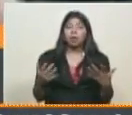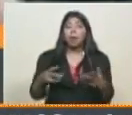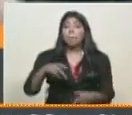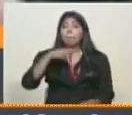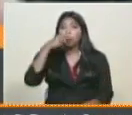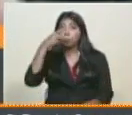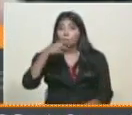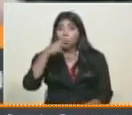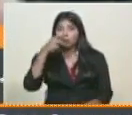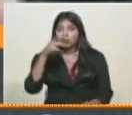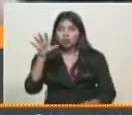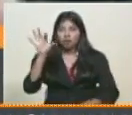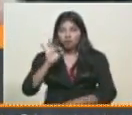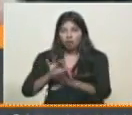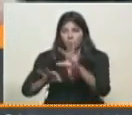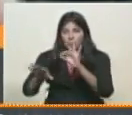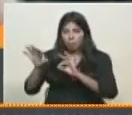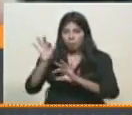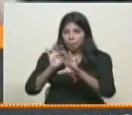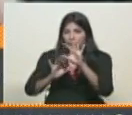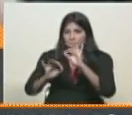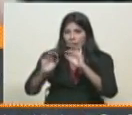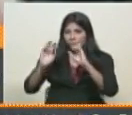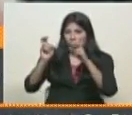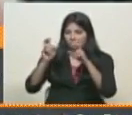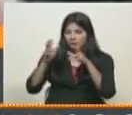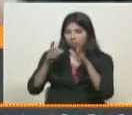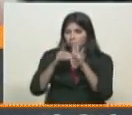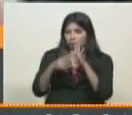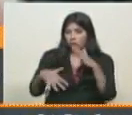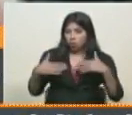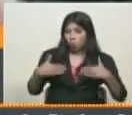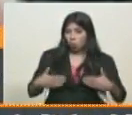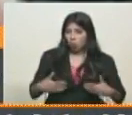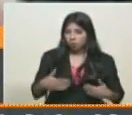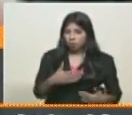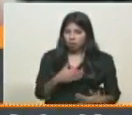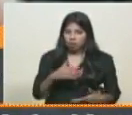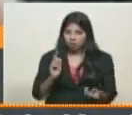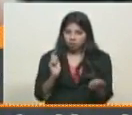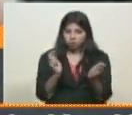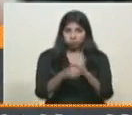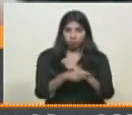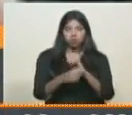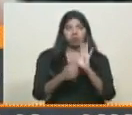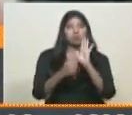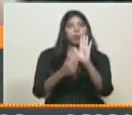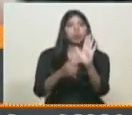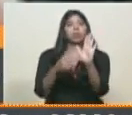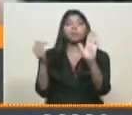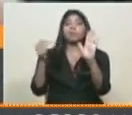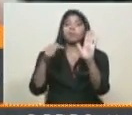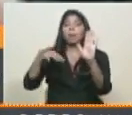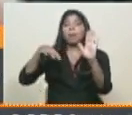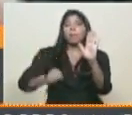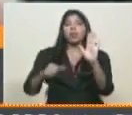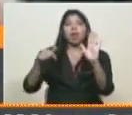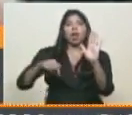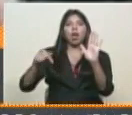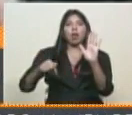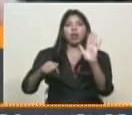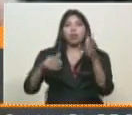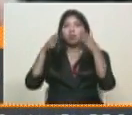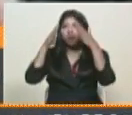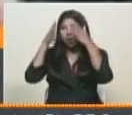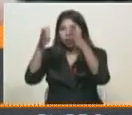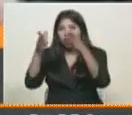selectivo y parcializado del tema de los derechos humanos es la estrategia empleada por parte de aquellos que buscan imponer una sola visión